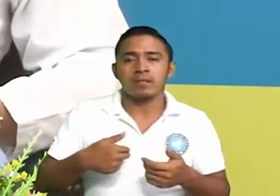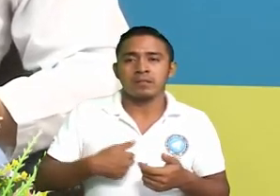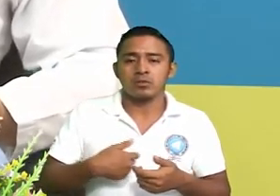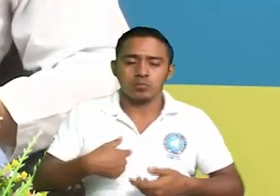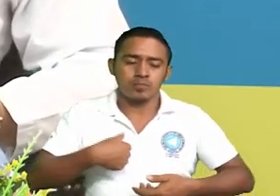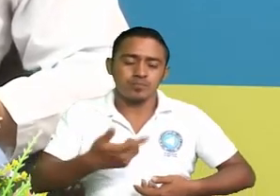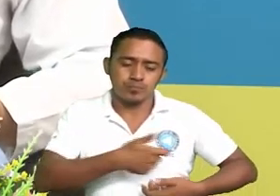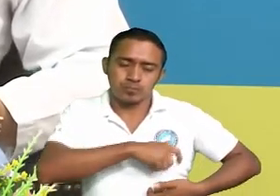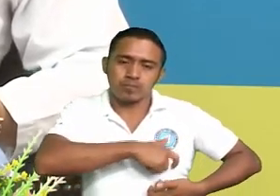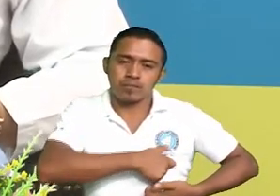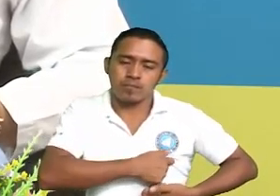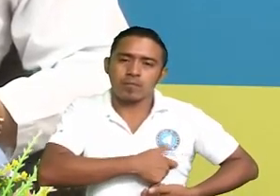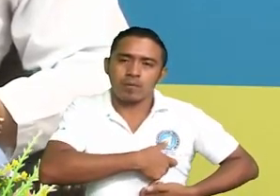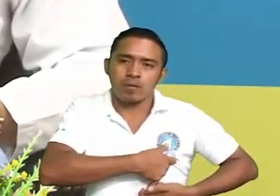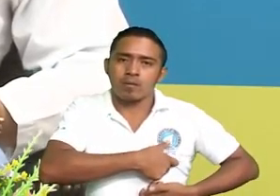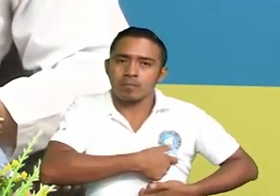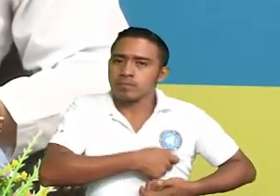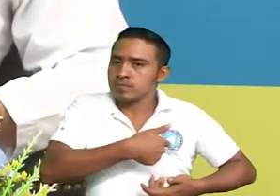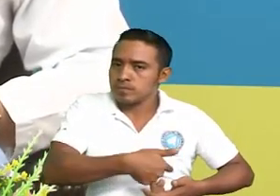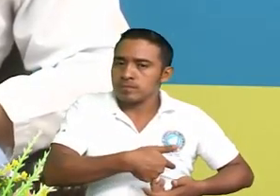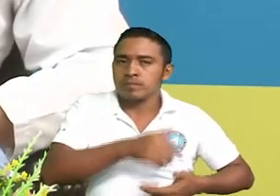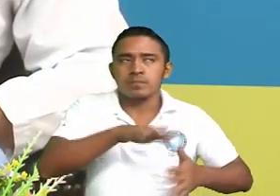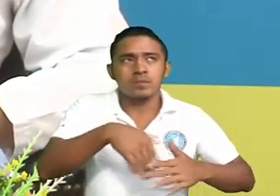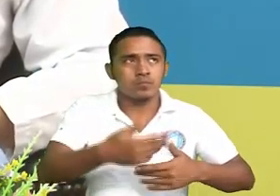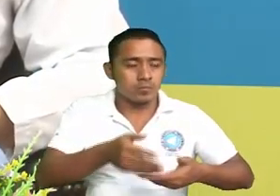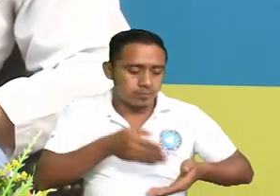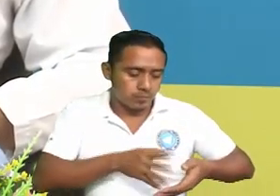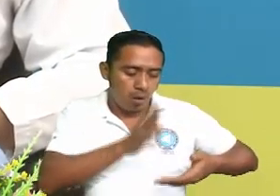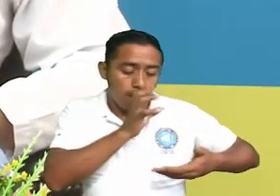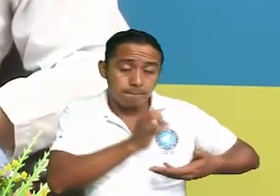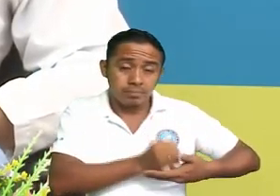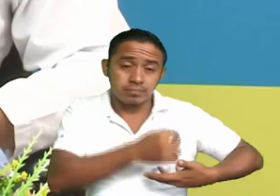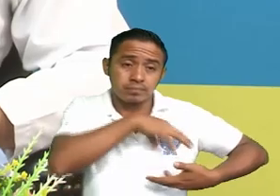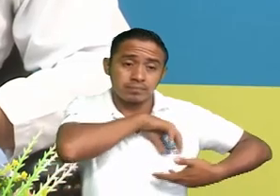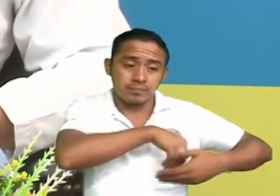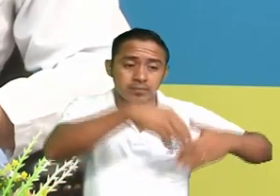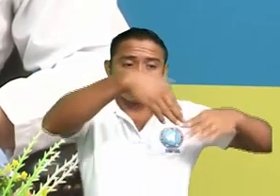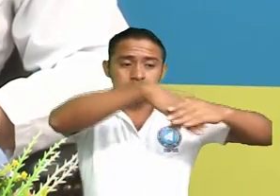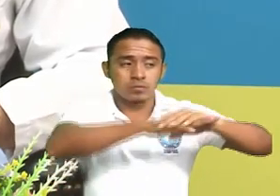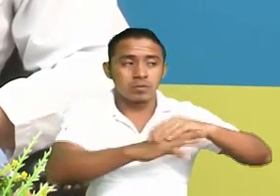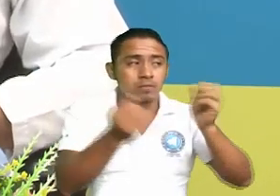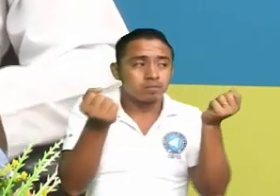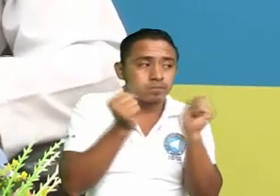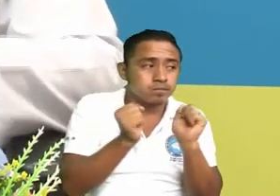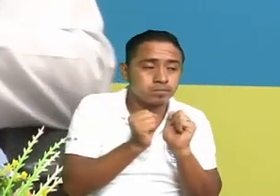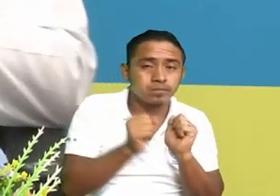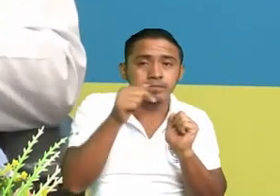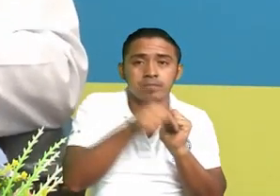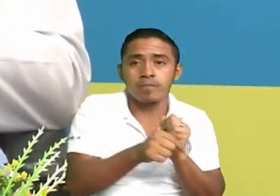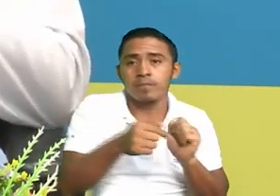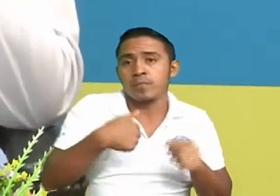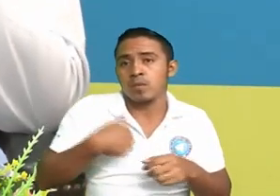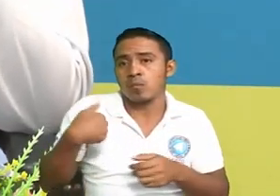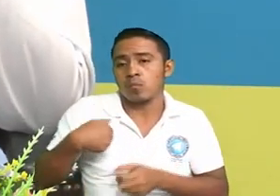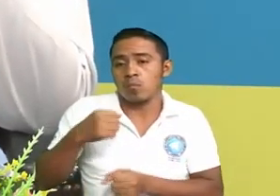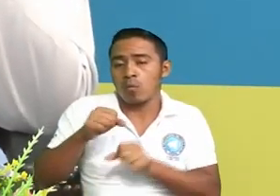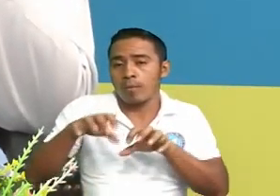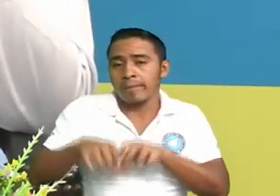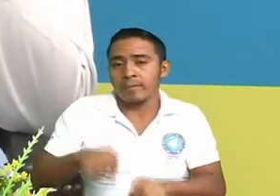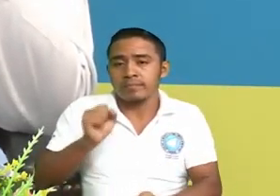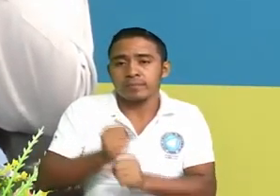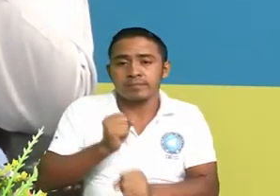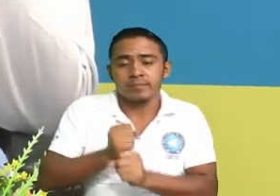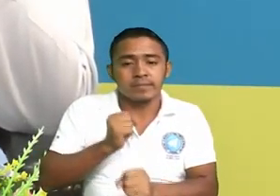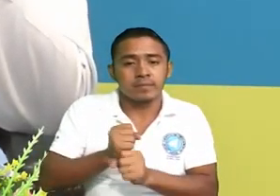misma puede hacer un banco de leche. Un banco de leche no es más que si nos toca trabajar a partir de los 3 meses de ese